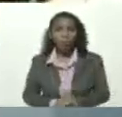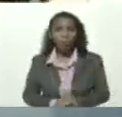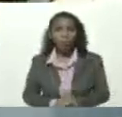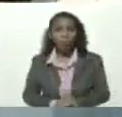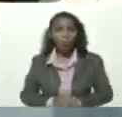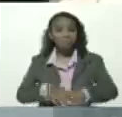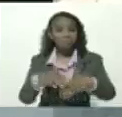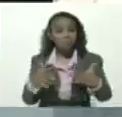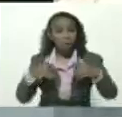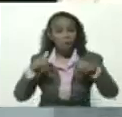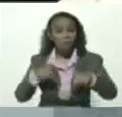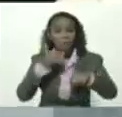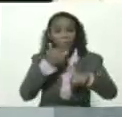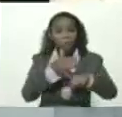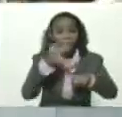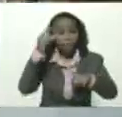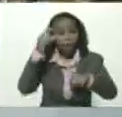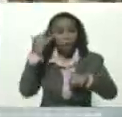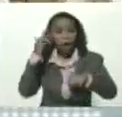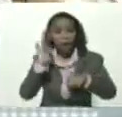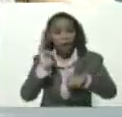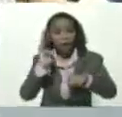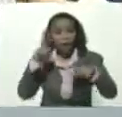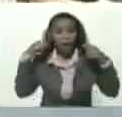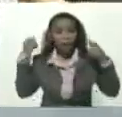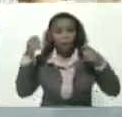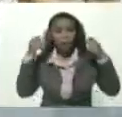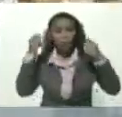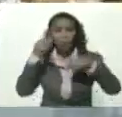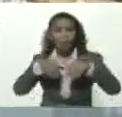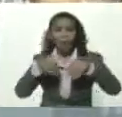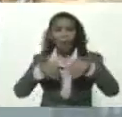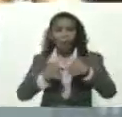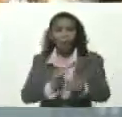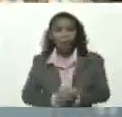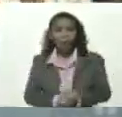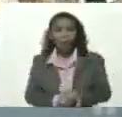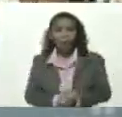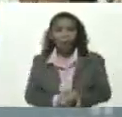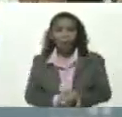que en estos días que quedan de campaña electoral